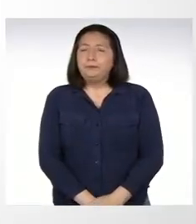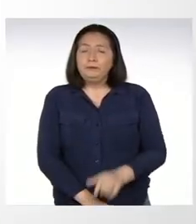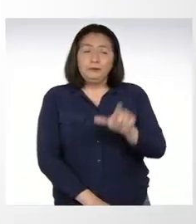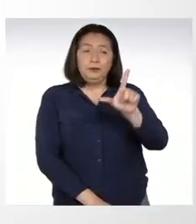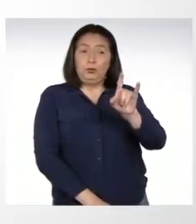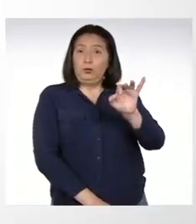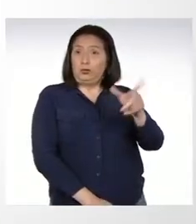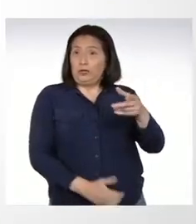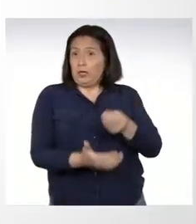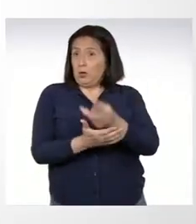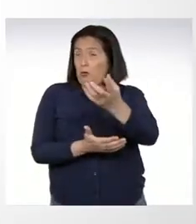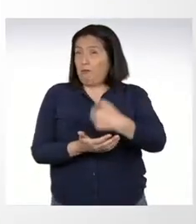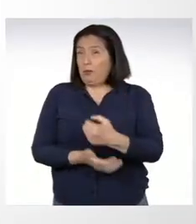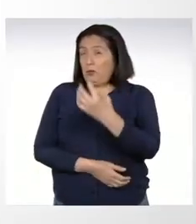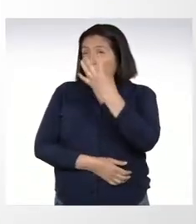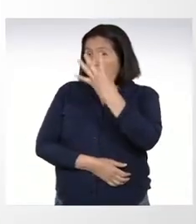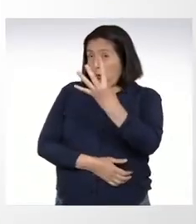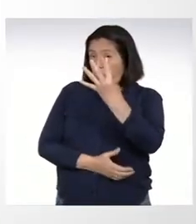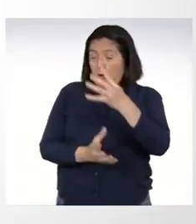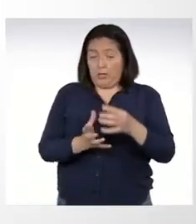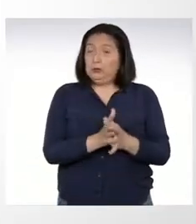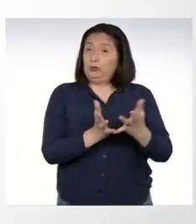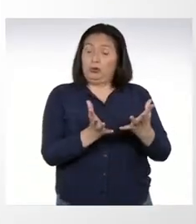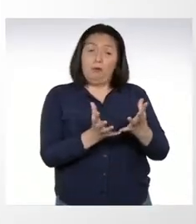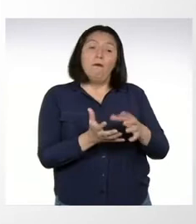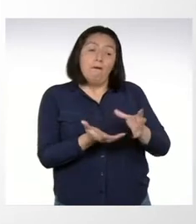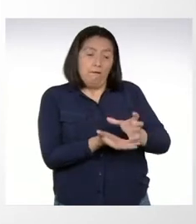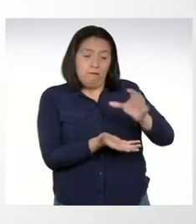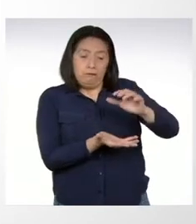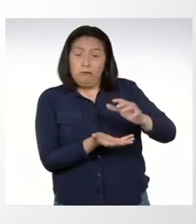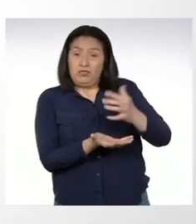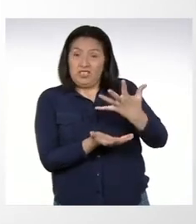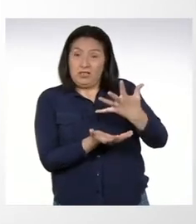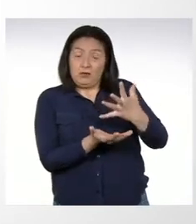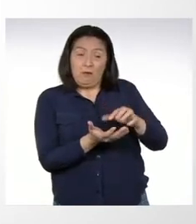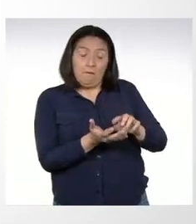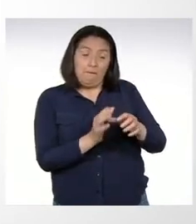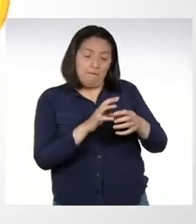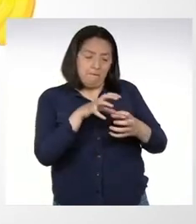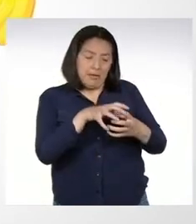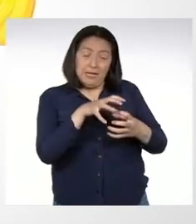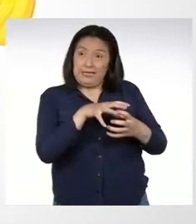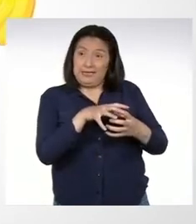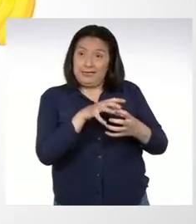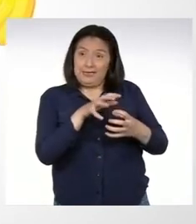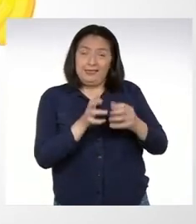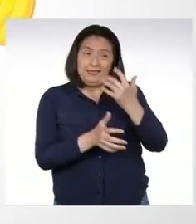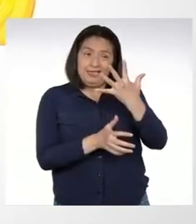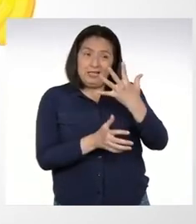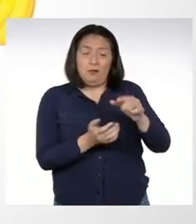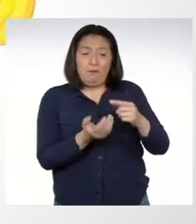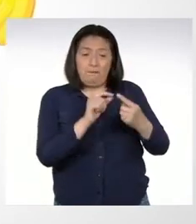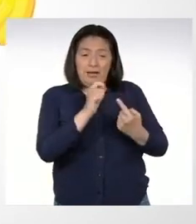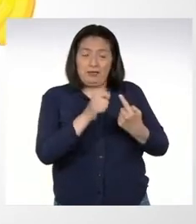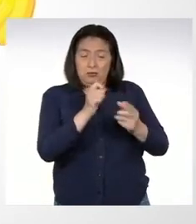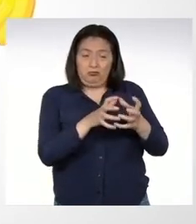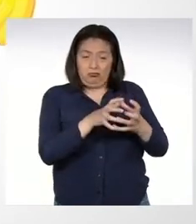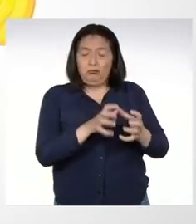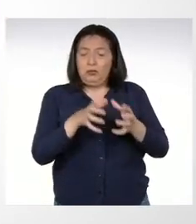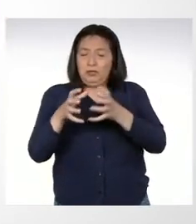Lucía compró 4 manos de plátano. Como sabemos, cada mano tiene 5